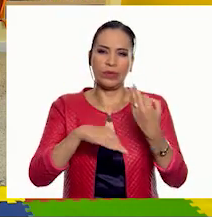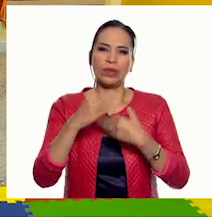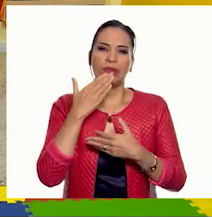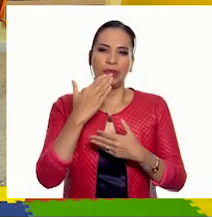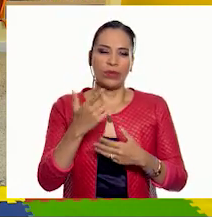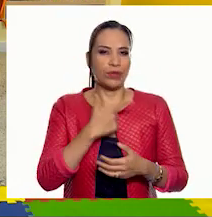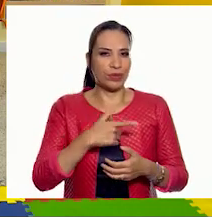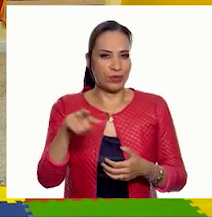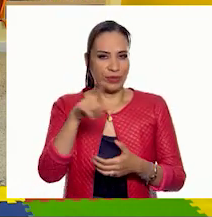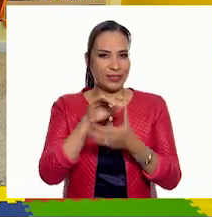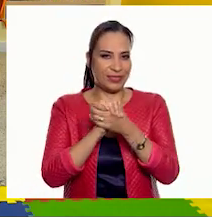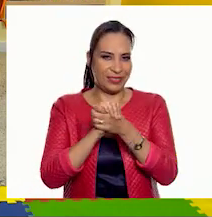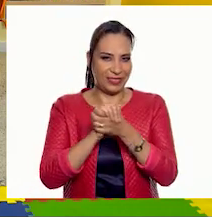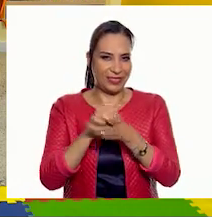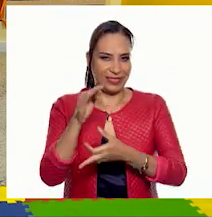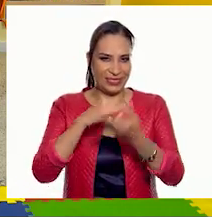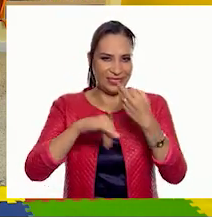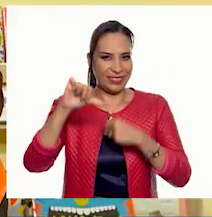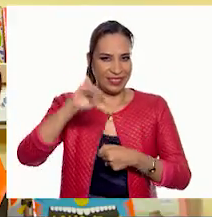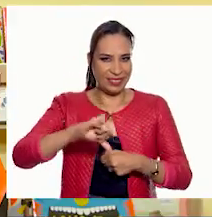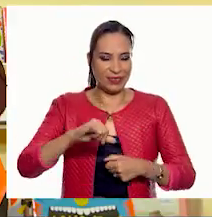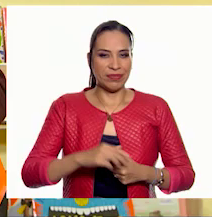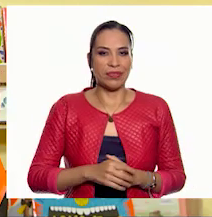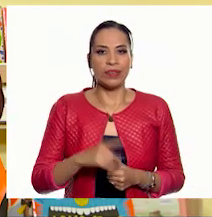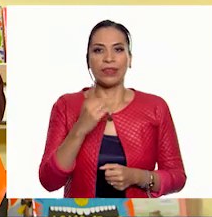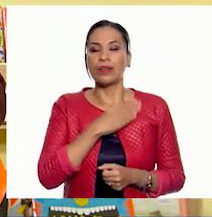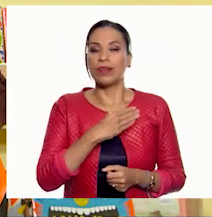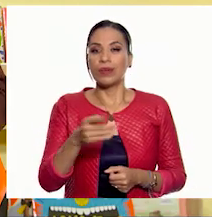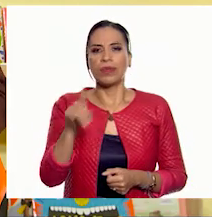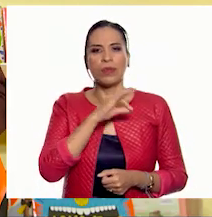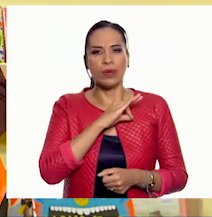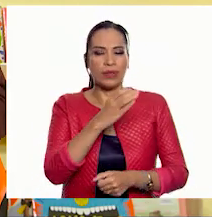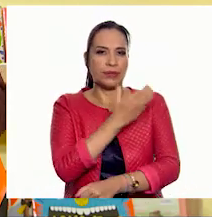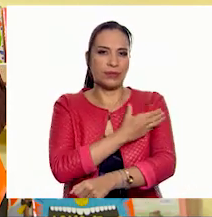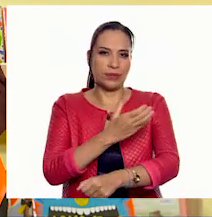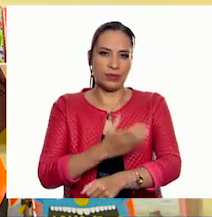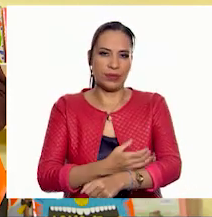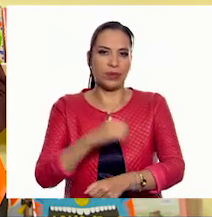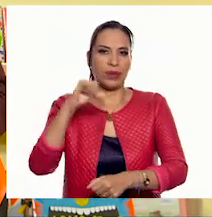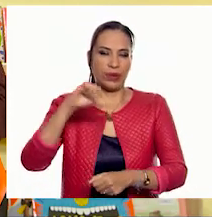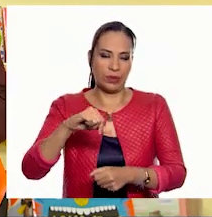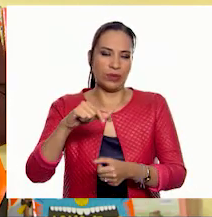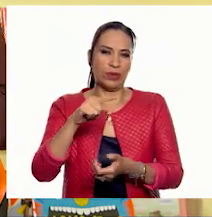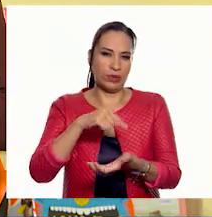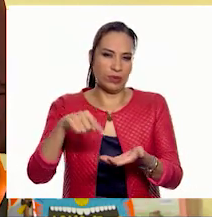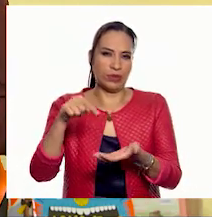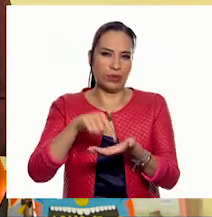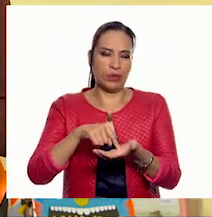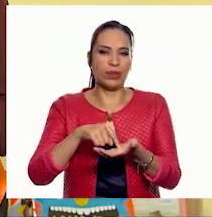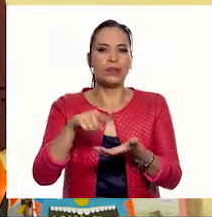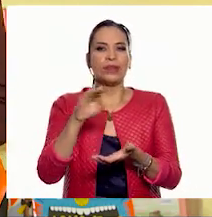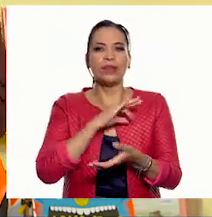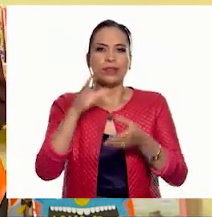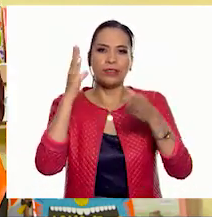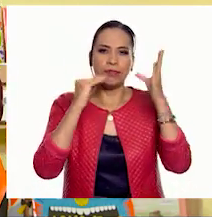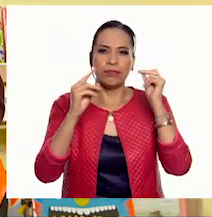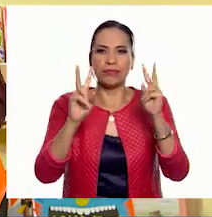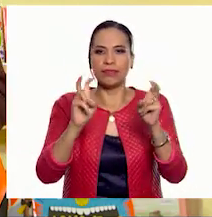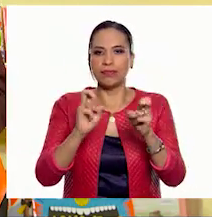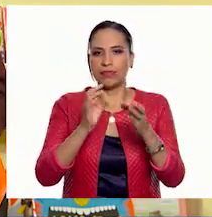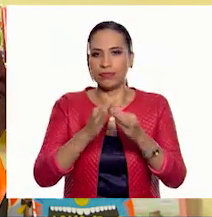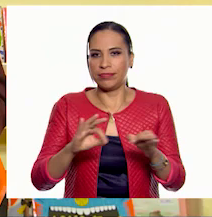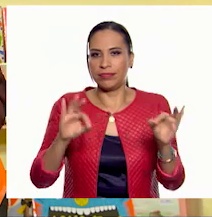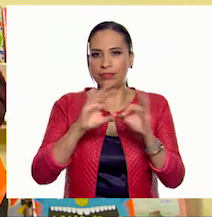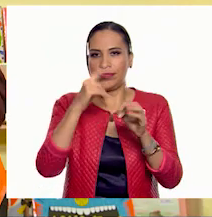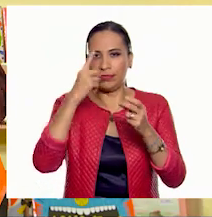Es un gusto saludarlas y saludarlos hoy. Qué bien que puedan acompañarnos en este espacio en el que aprendemos de temas